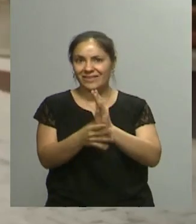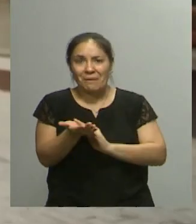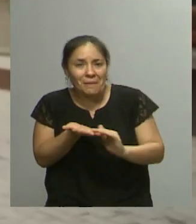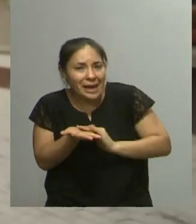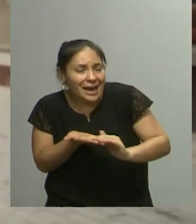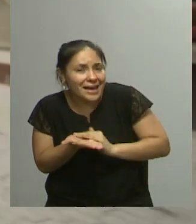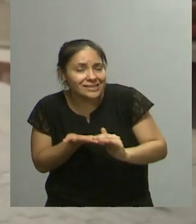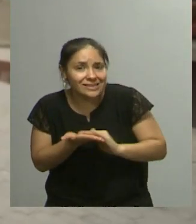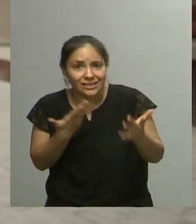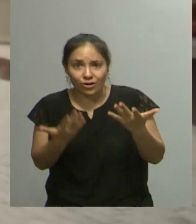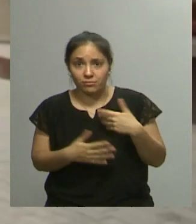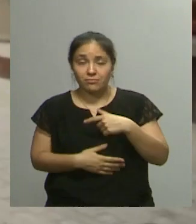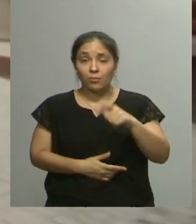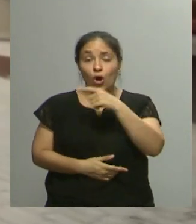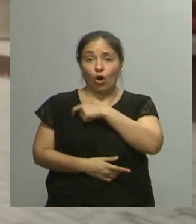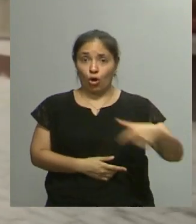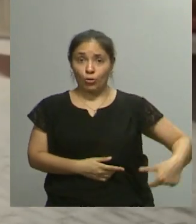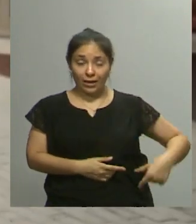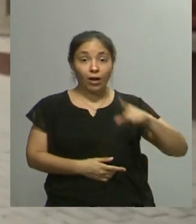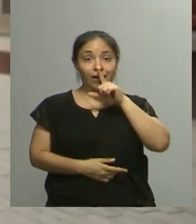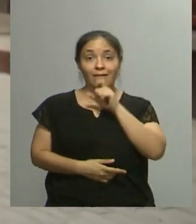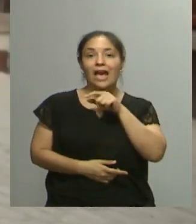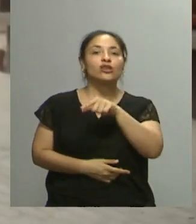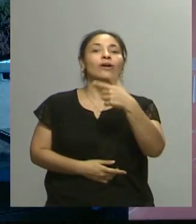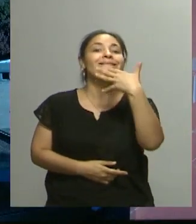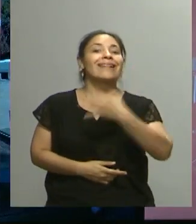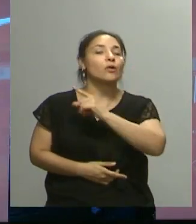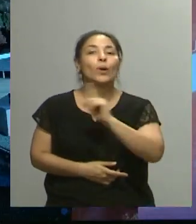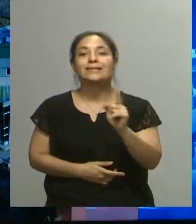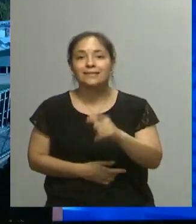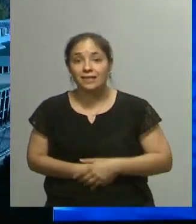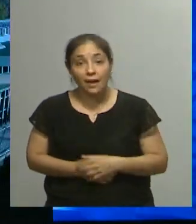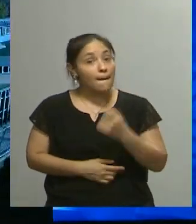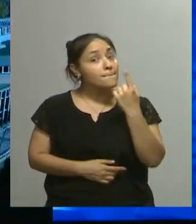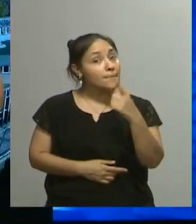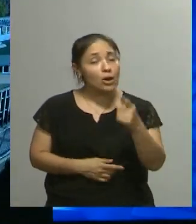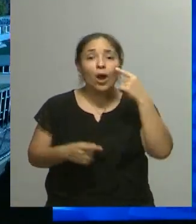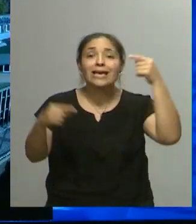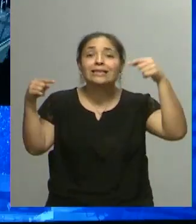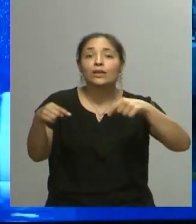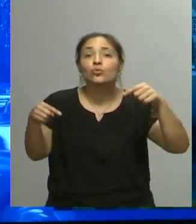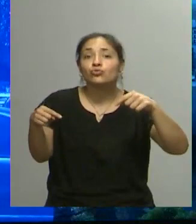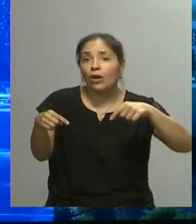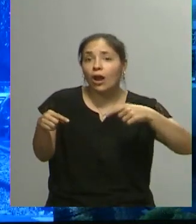y que aunque el gobierno catarí en parte dice que eso no es real, lo cierto es que las instituciones siguen pidiendo permisos,